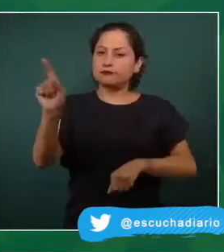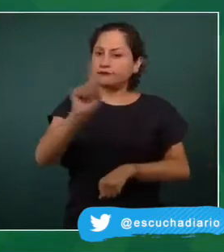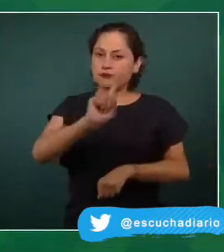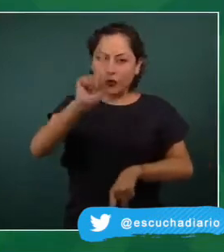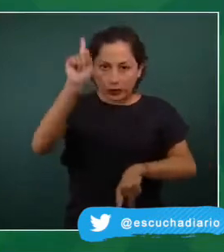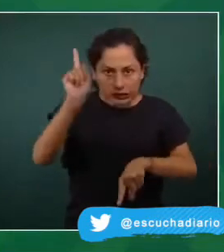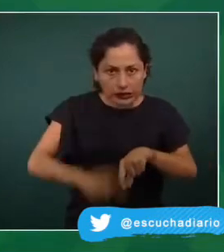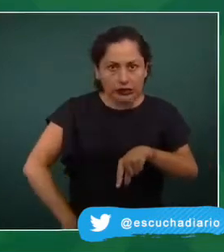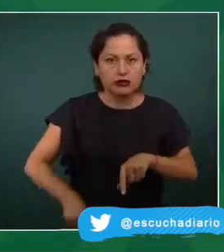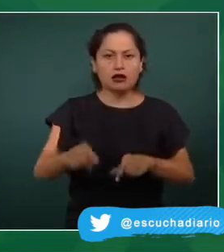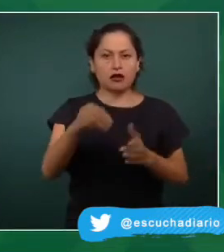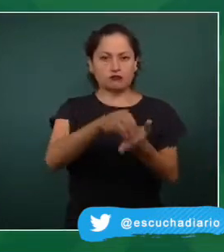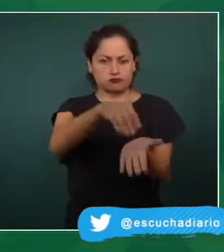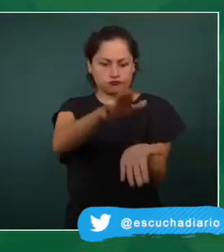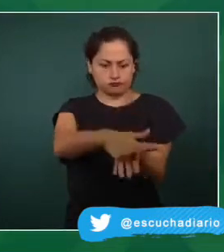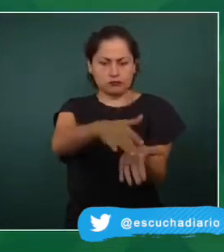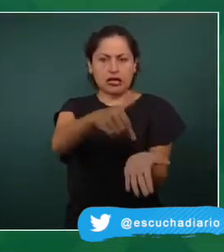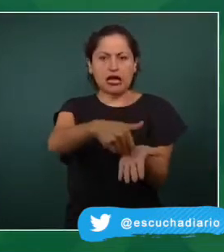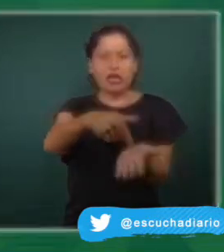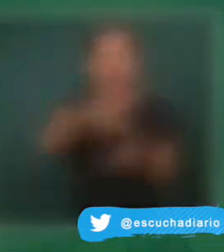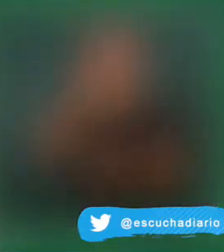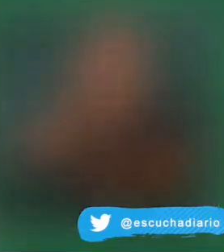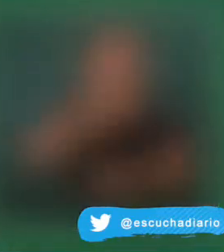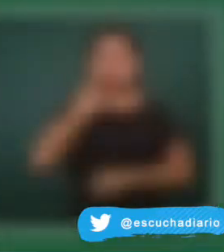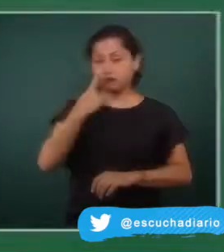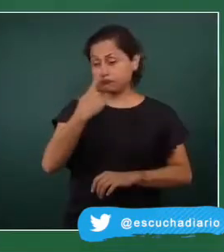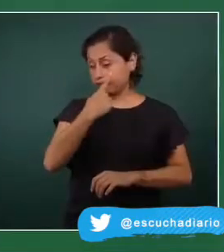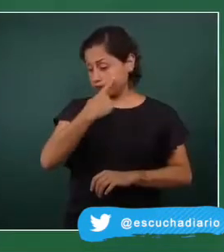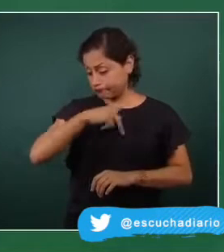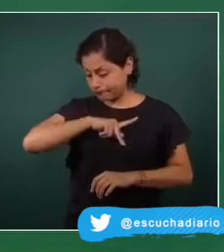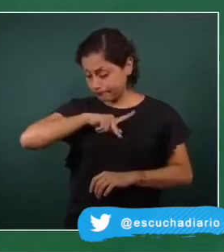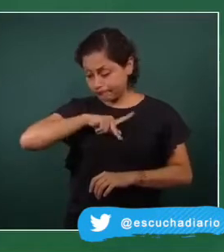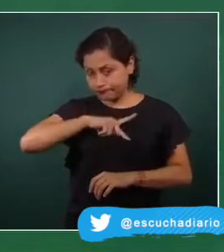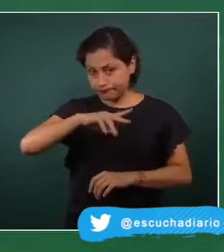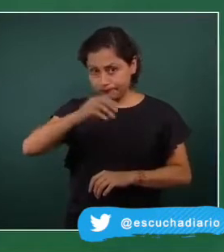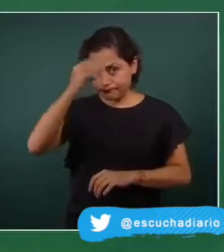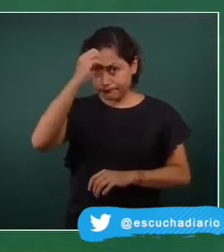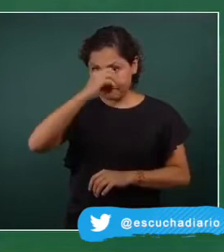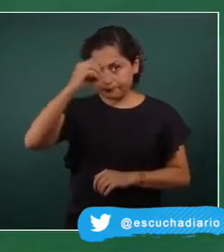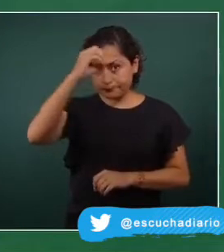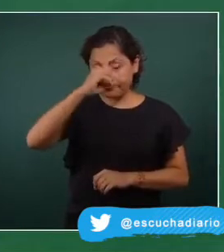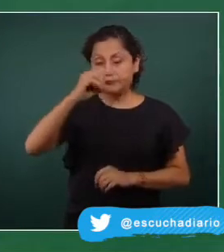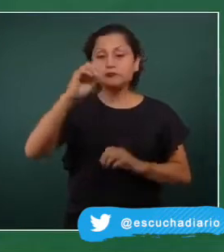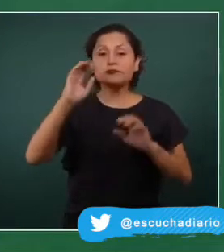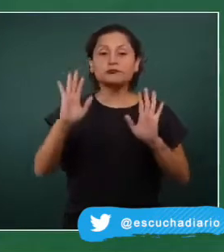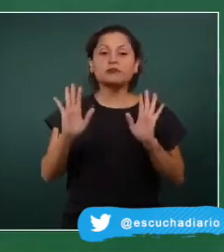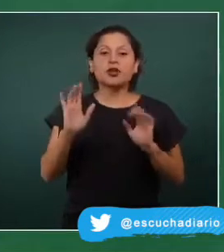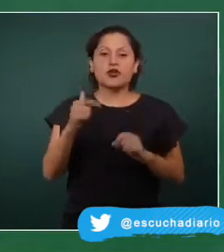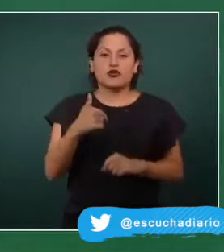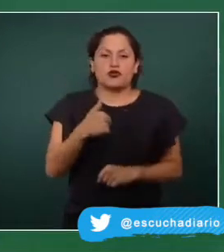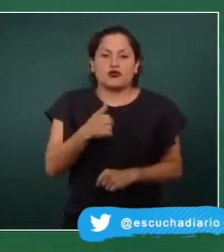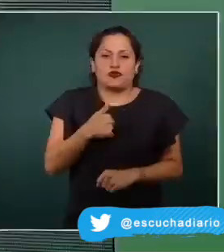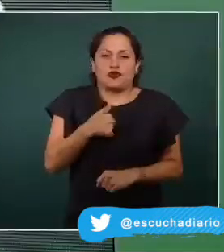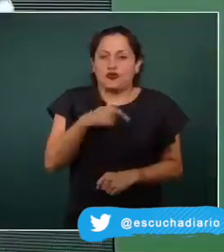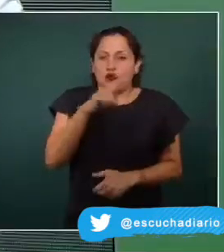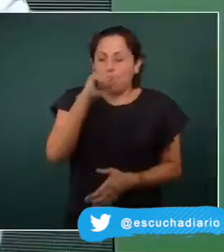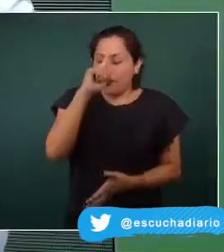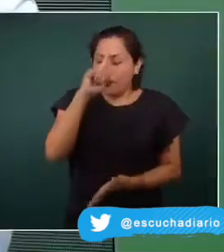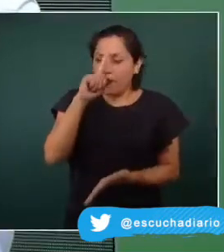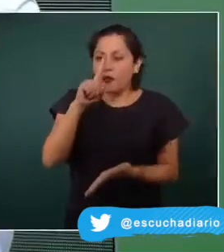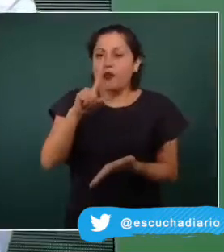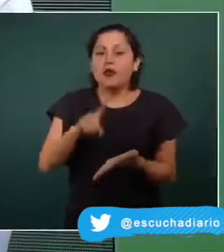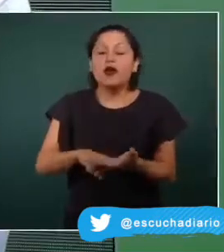delito, como cualquier ciudadano. Yo siento que para juzgar a un